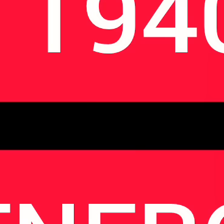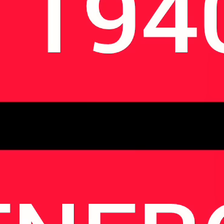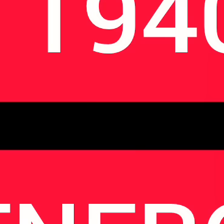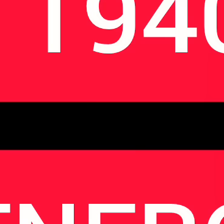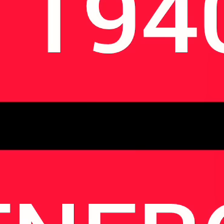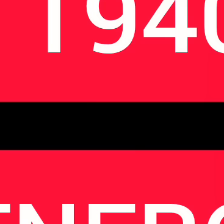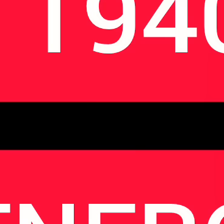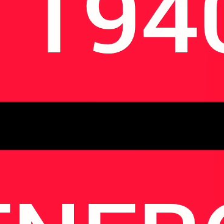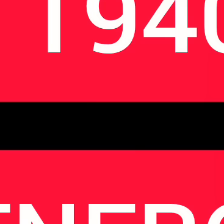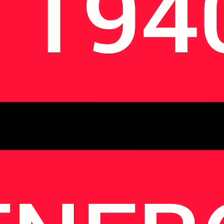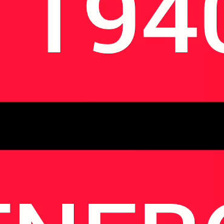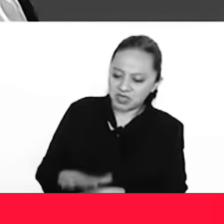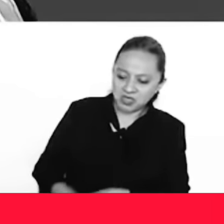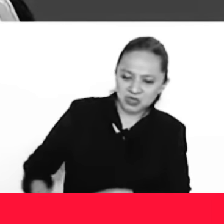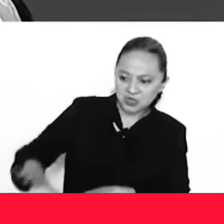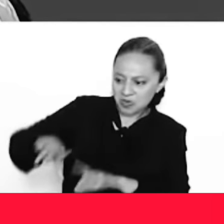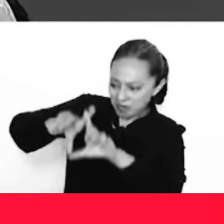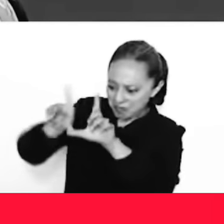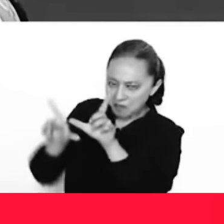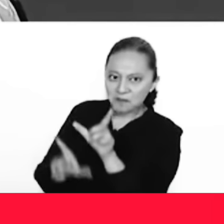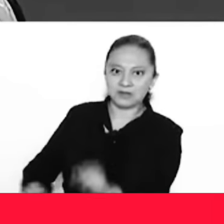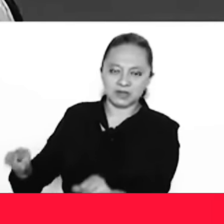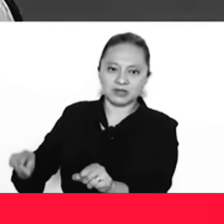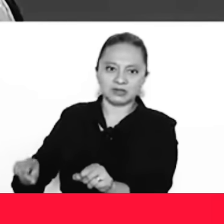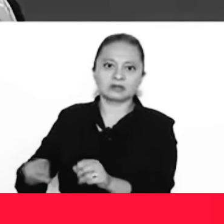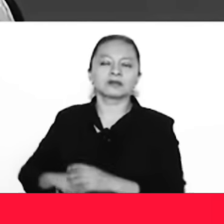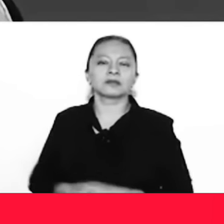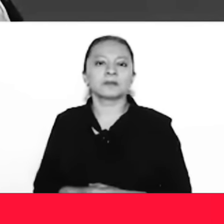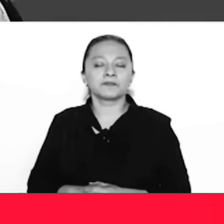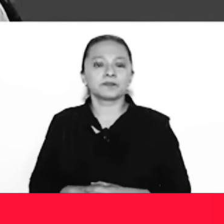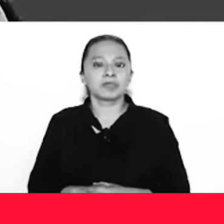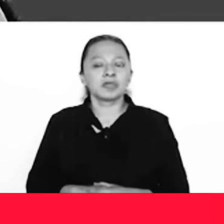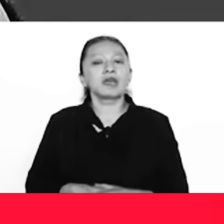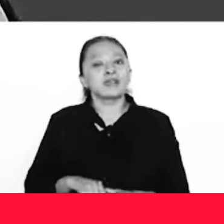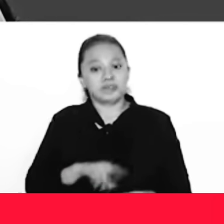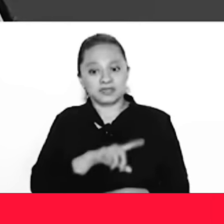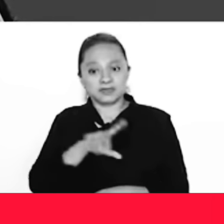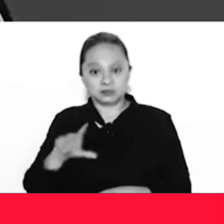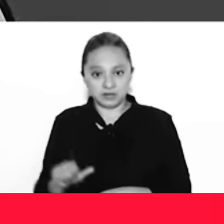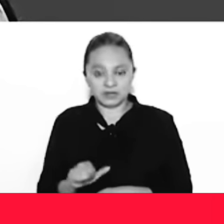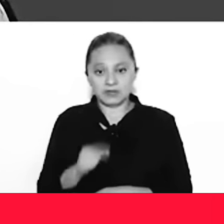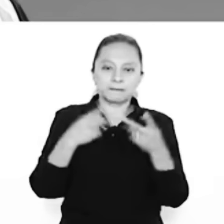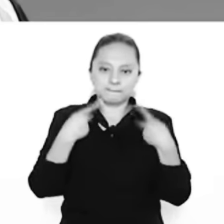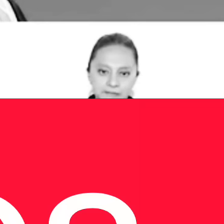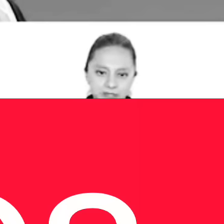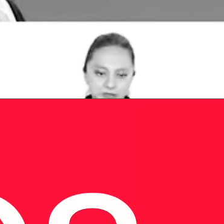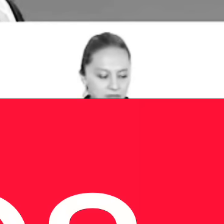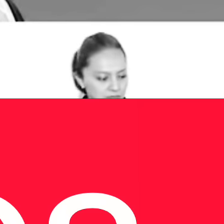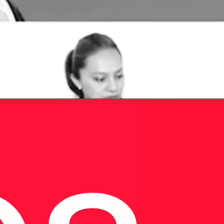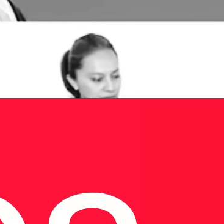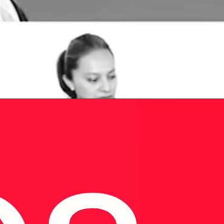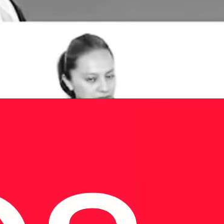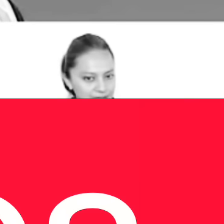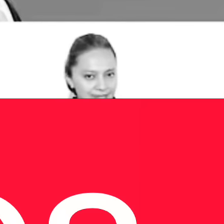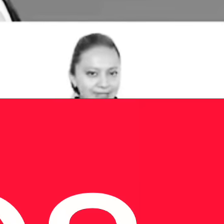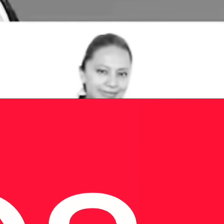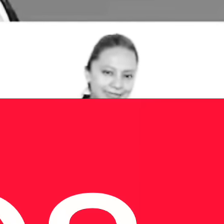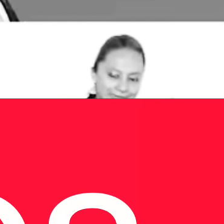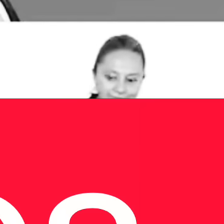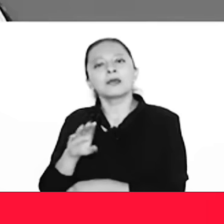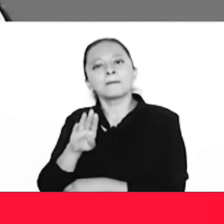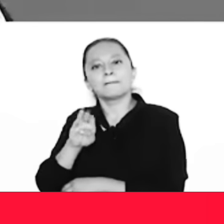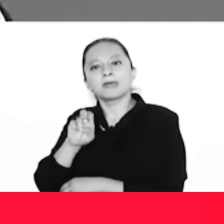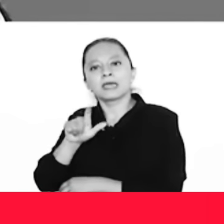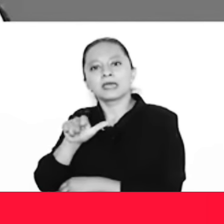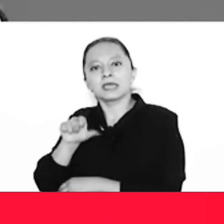del 1 de enero, checa. Así para los nacidos después de 1950, entre 30 y 64